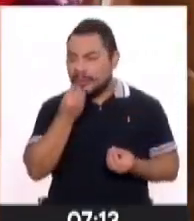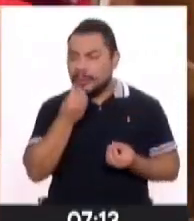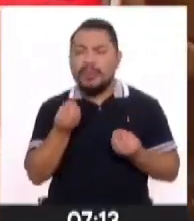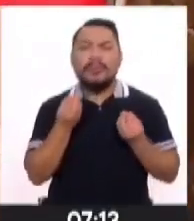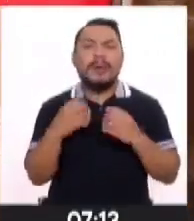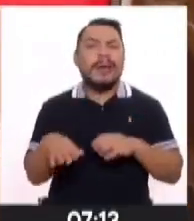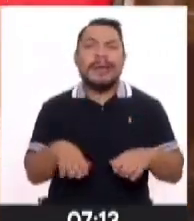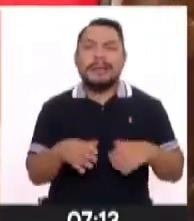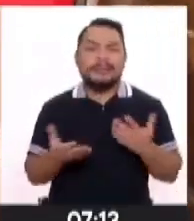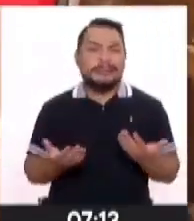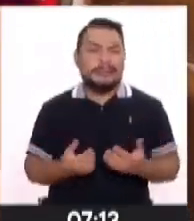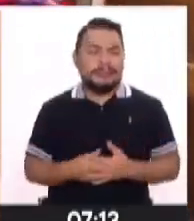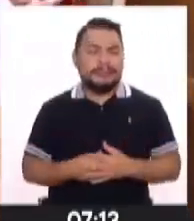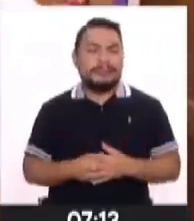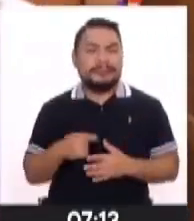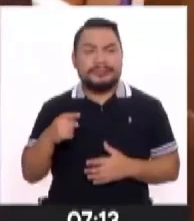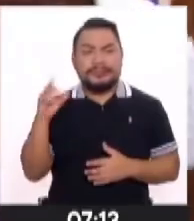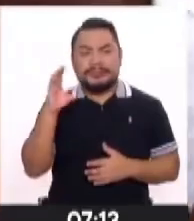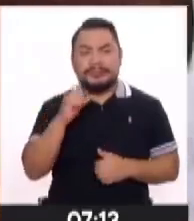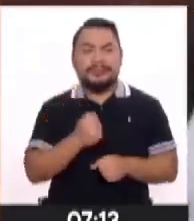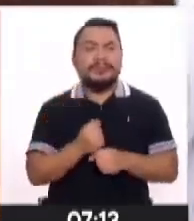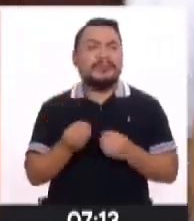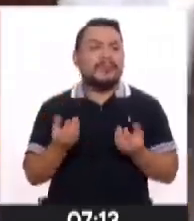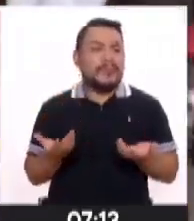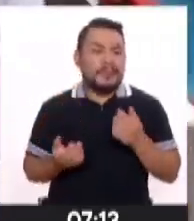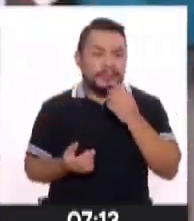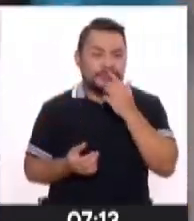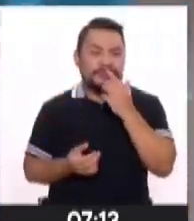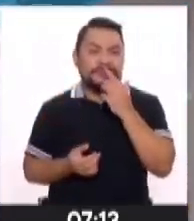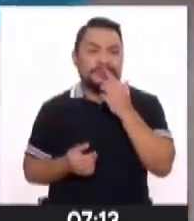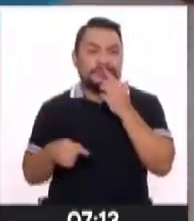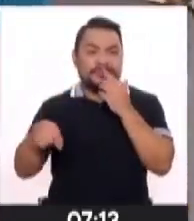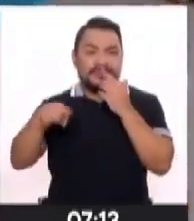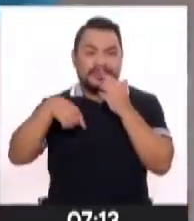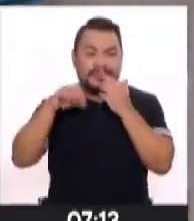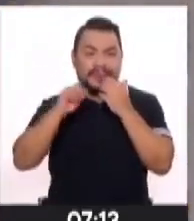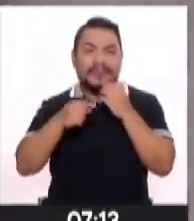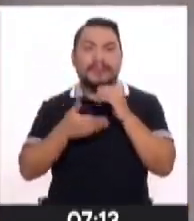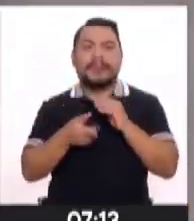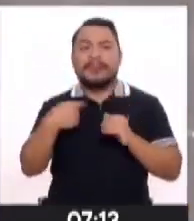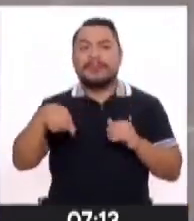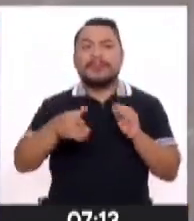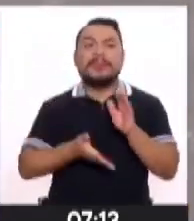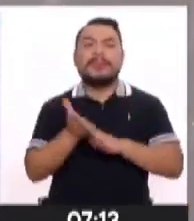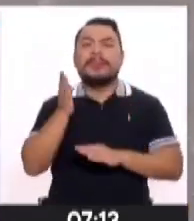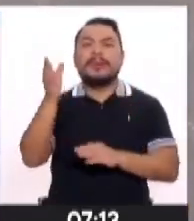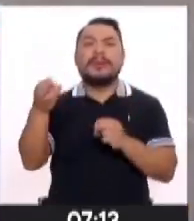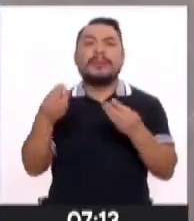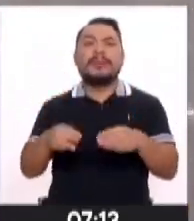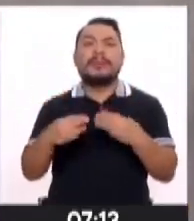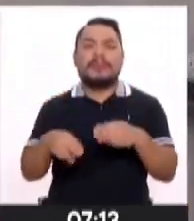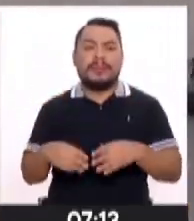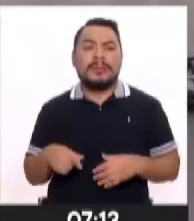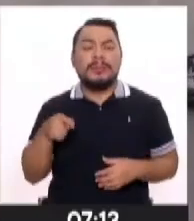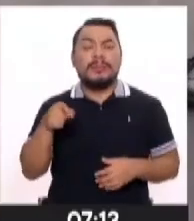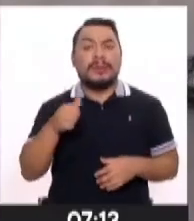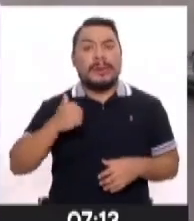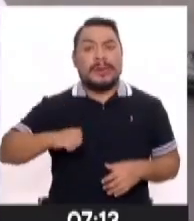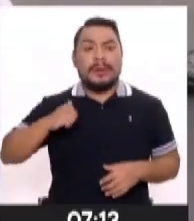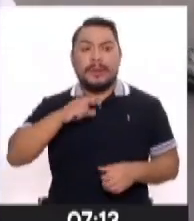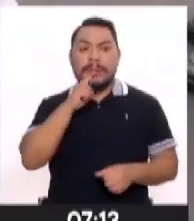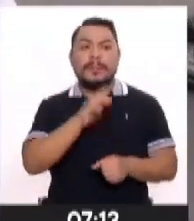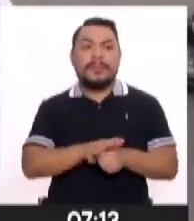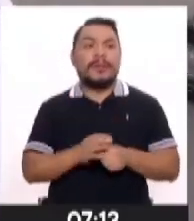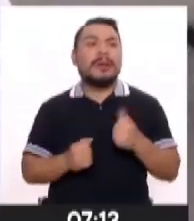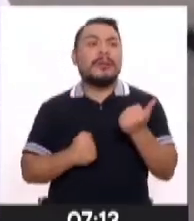alimentación? ¿Reciben apoyo o siguen trabajando igual, dejando a sus hijos aquí en la estamos calle? Estamos yendo a los mercados a recursearnos porque el alcalde nos prometió que nos